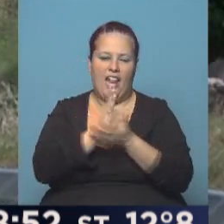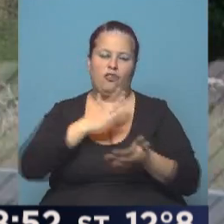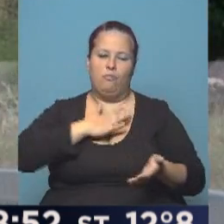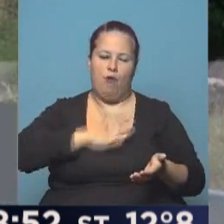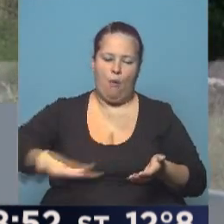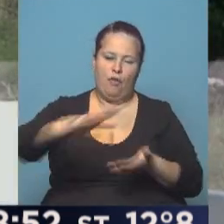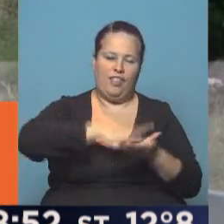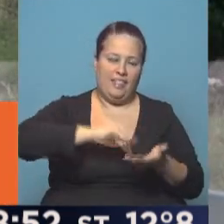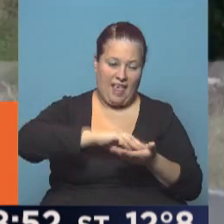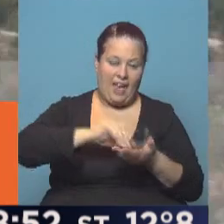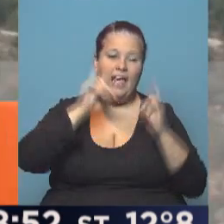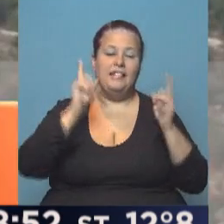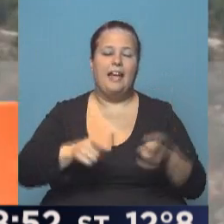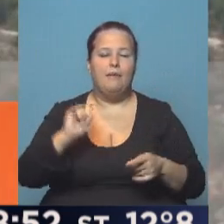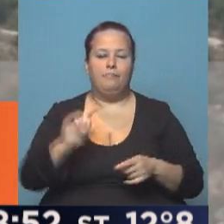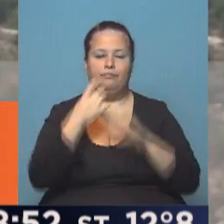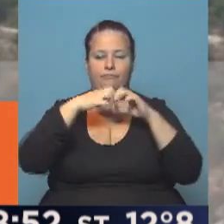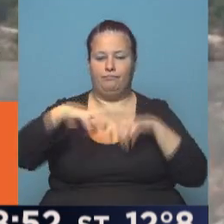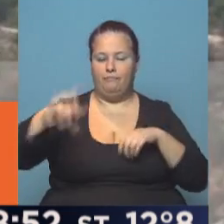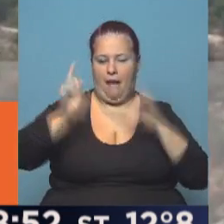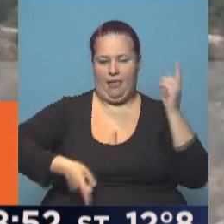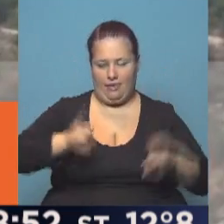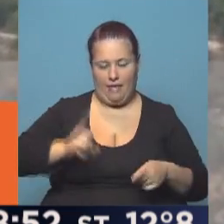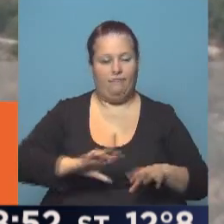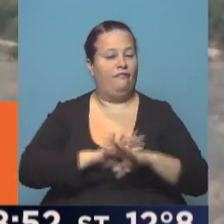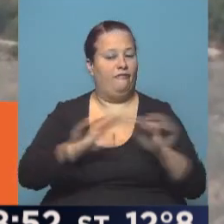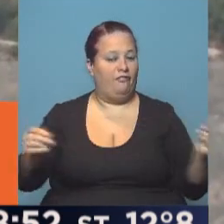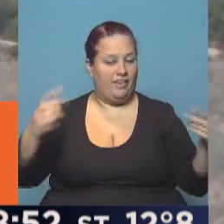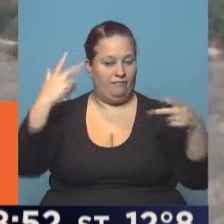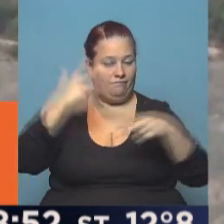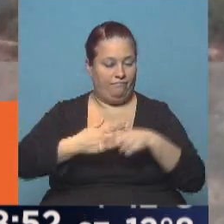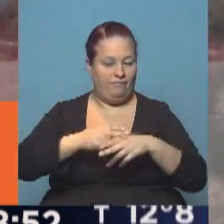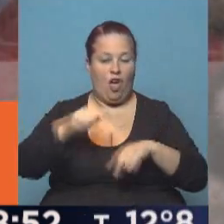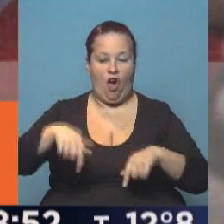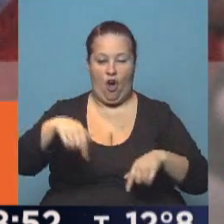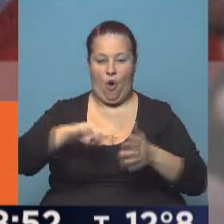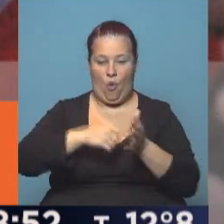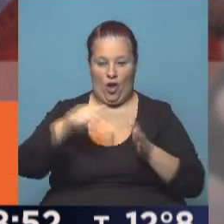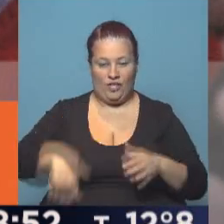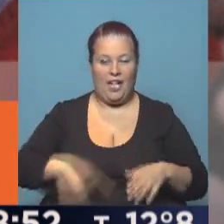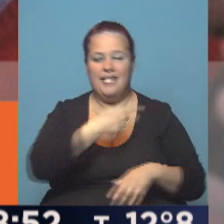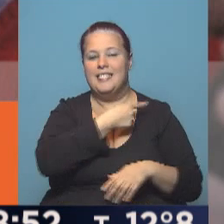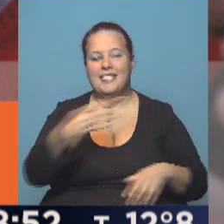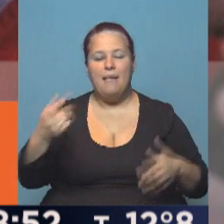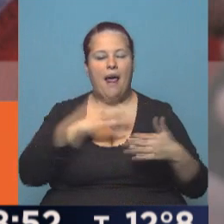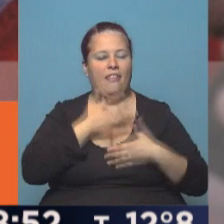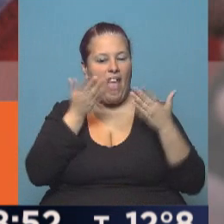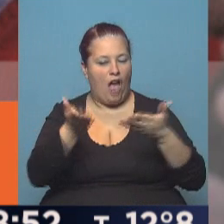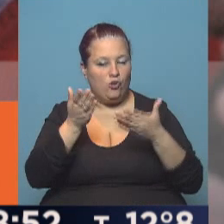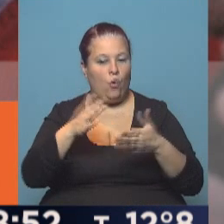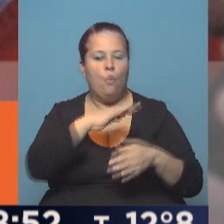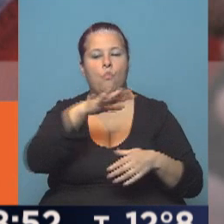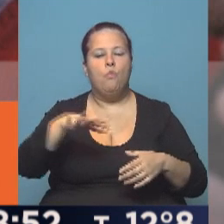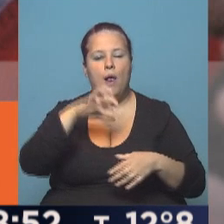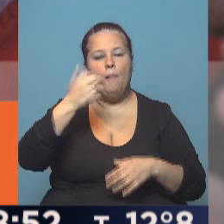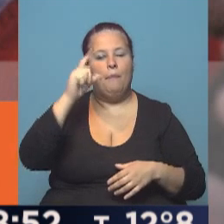territorial y a su auto determinación se cerró repetimos aquí en la ciudad de buenos aires- la semana de solidaridad con